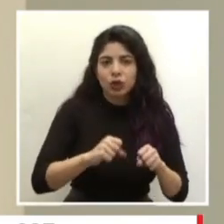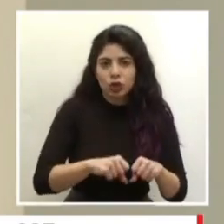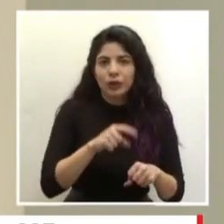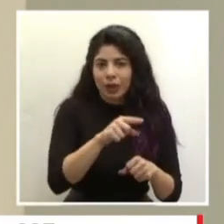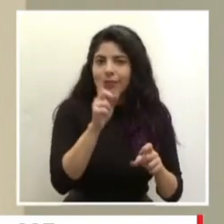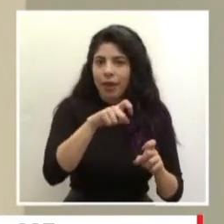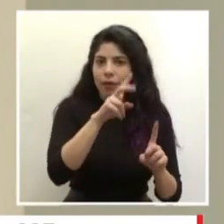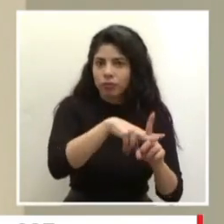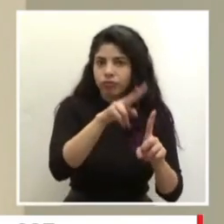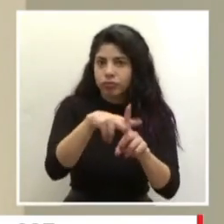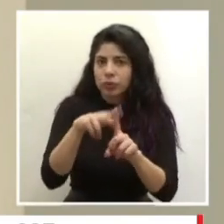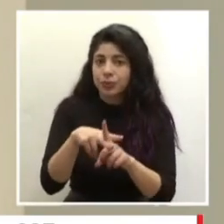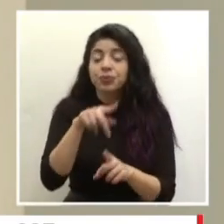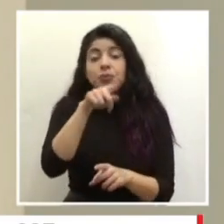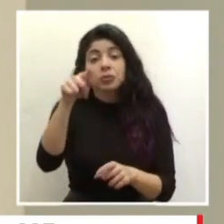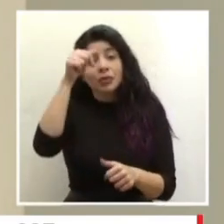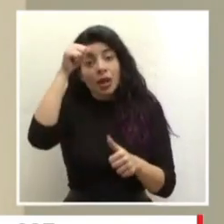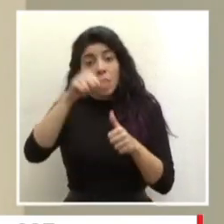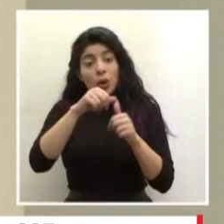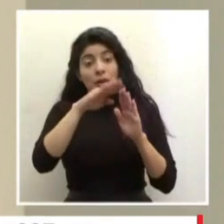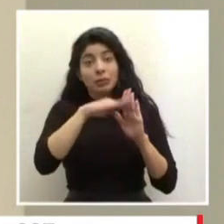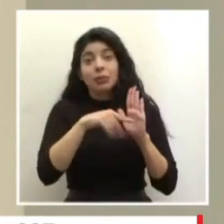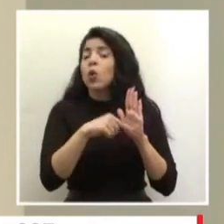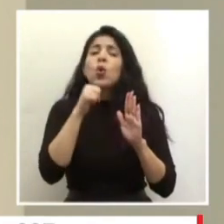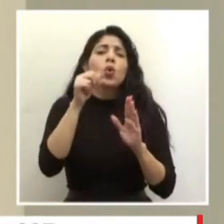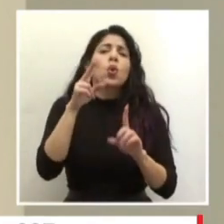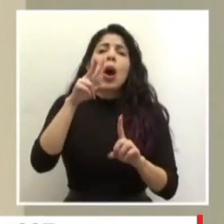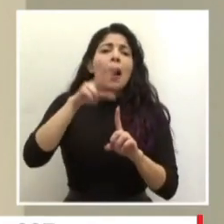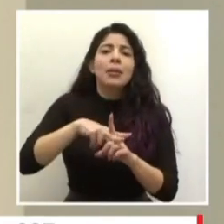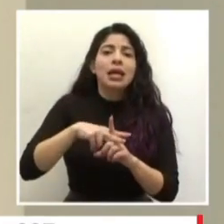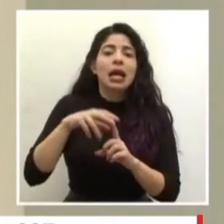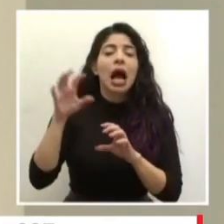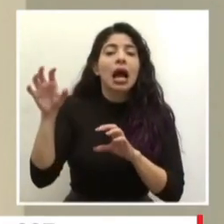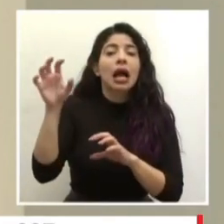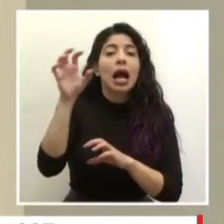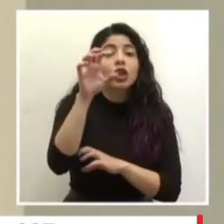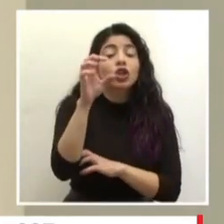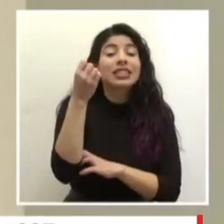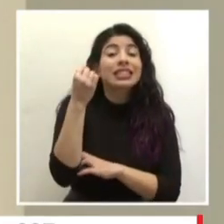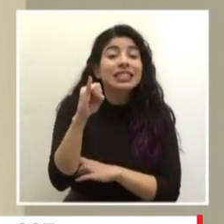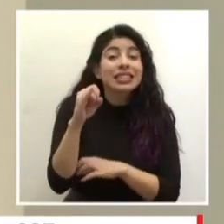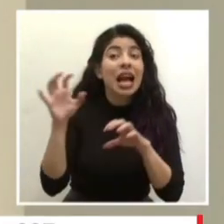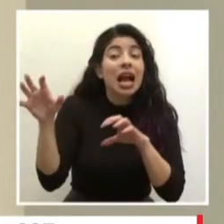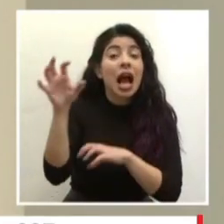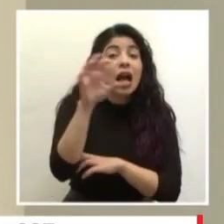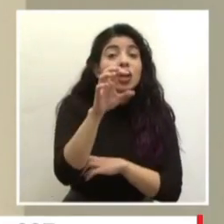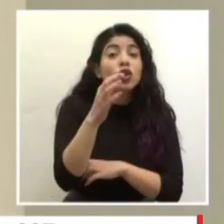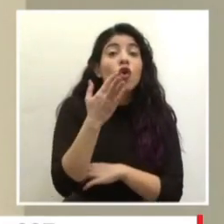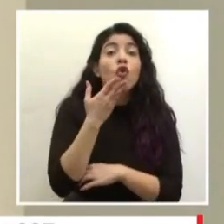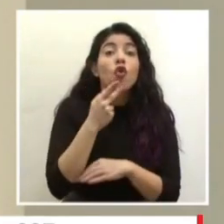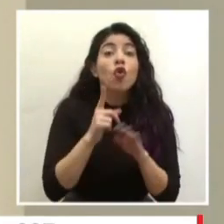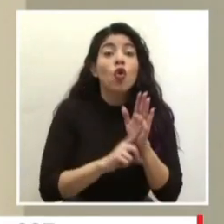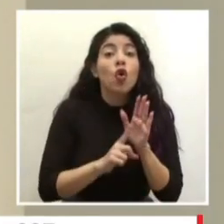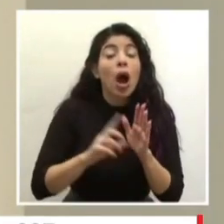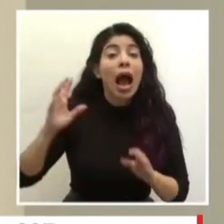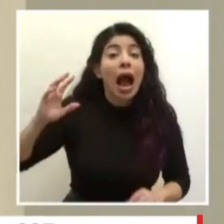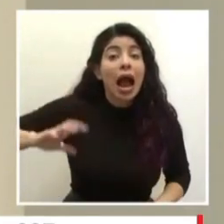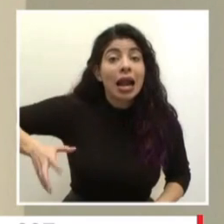También recordar que estas medidas no aplicarán para los cantones y distritos que tengan alerta naranja. En ese